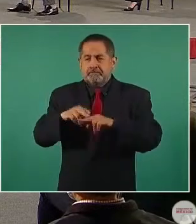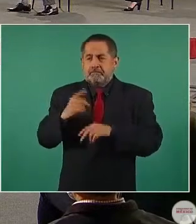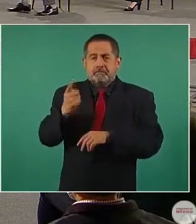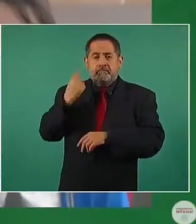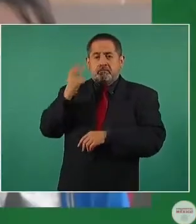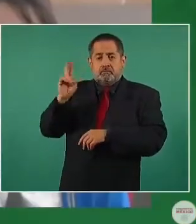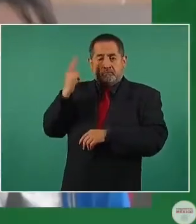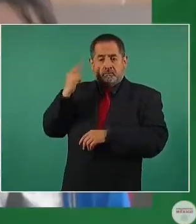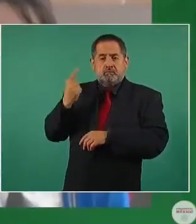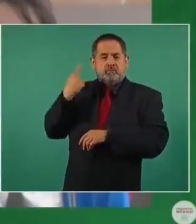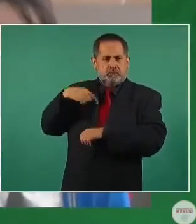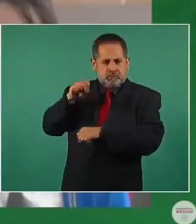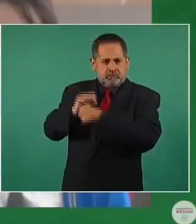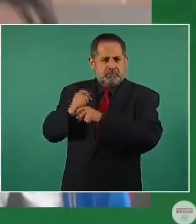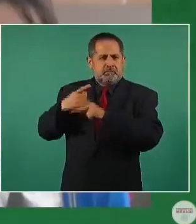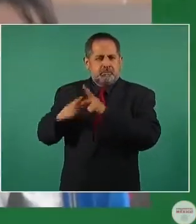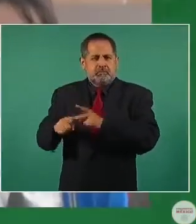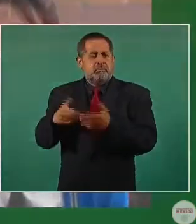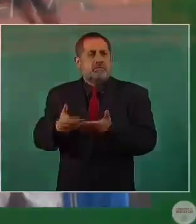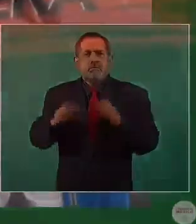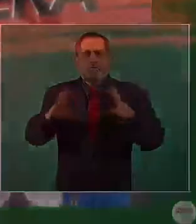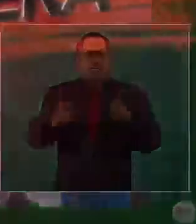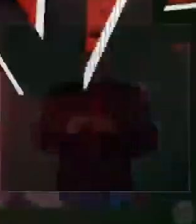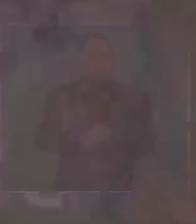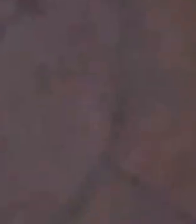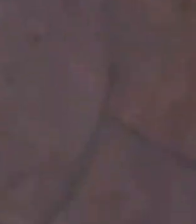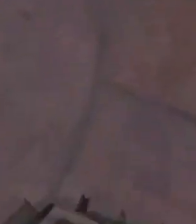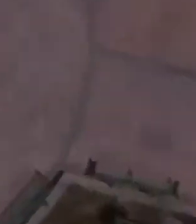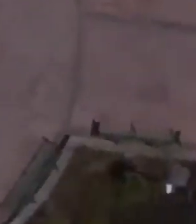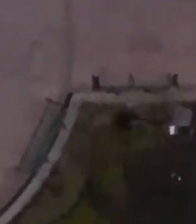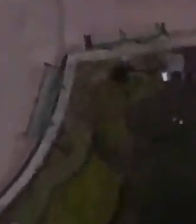pasada, que total son más de 4,500,000 de alumnos.